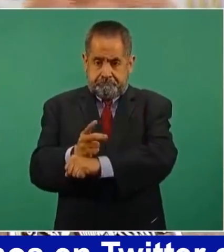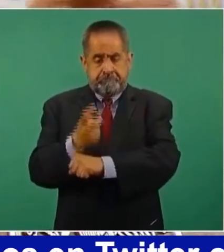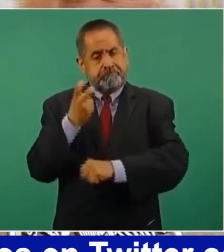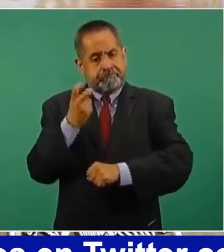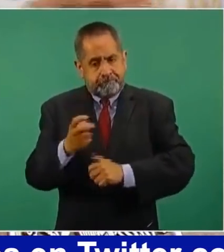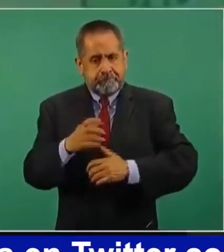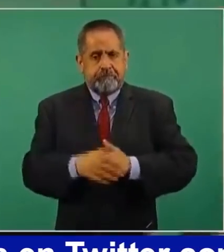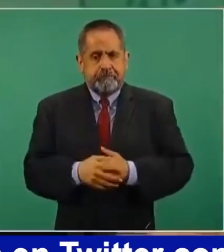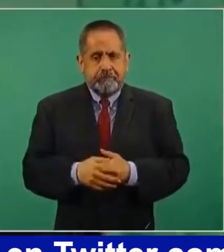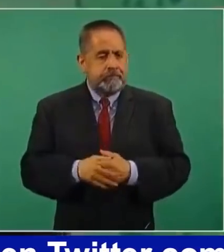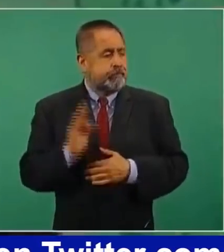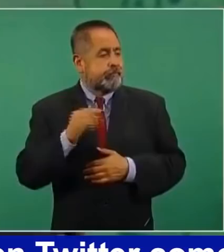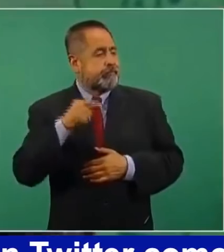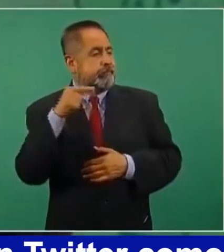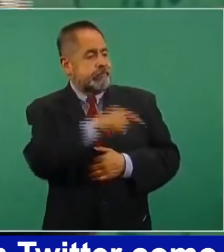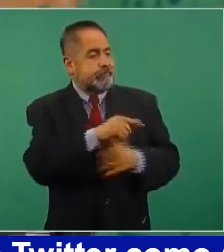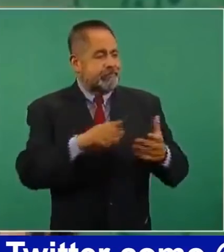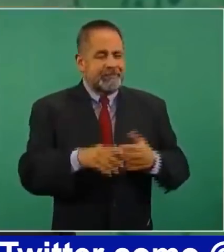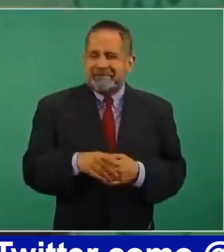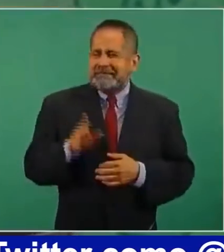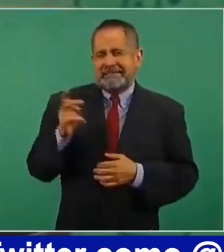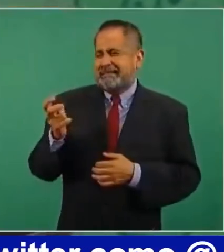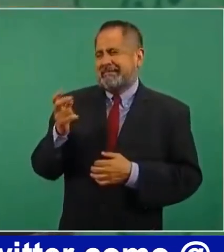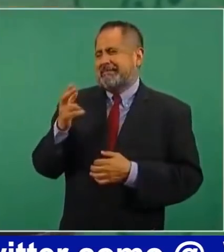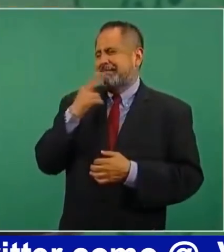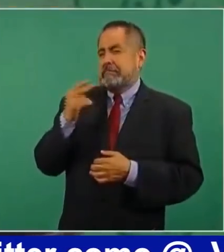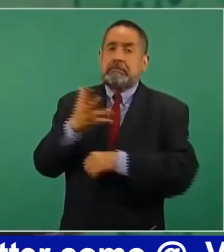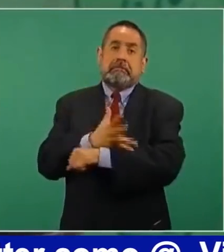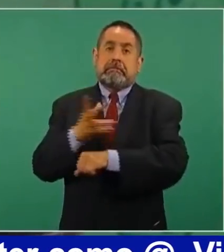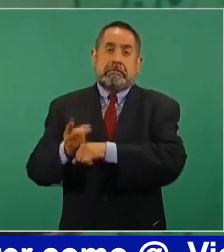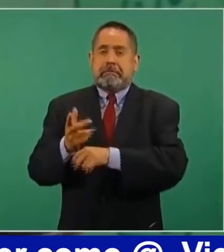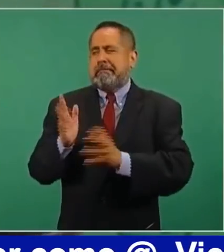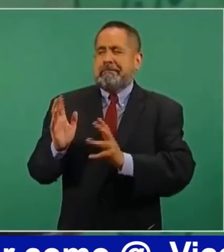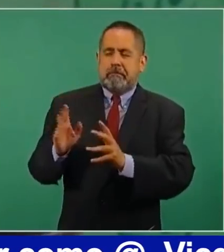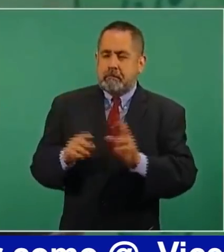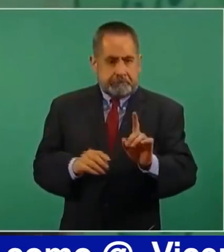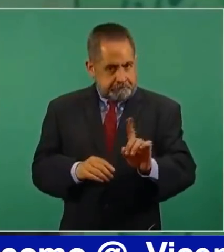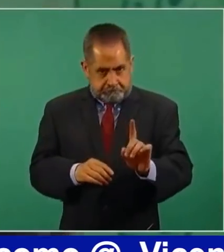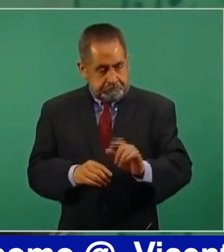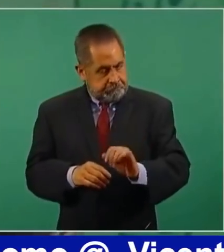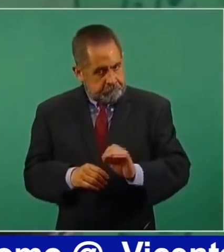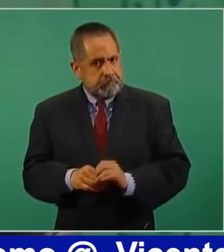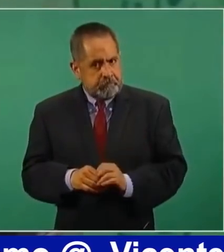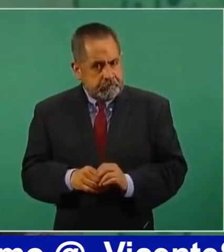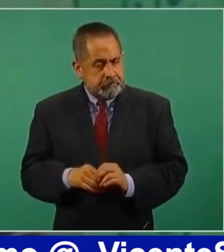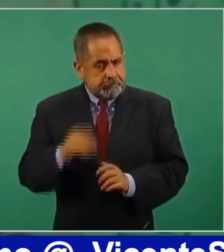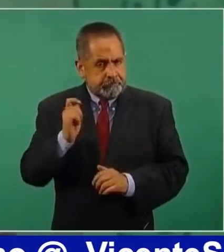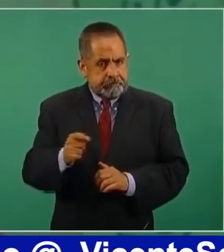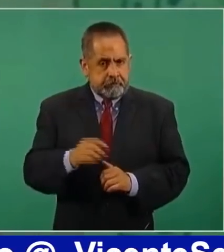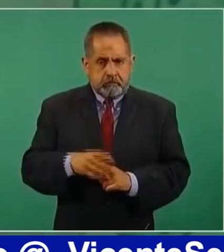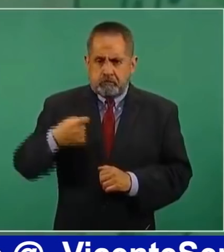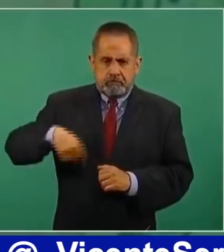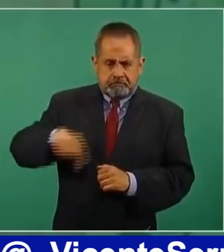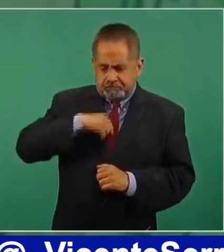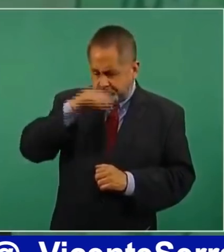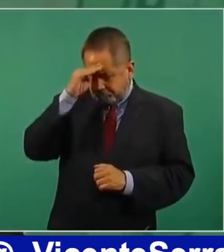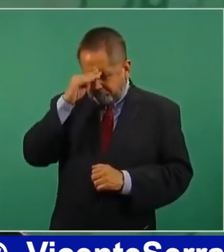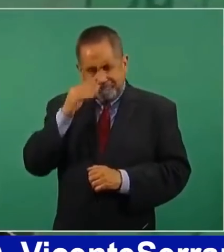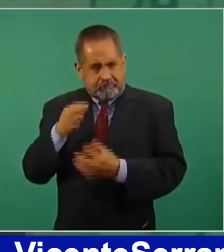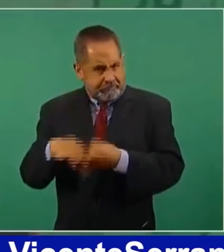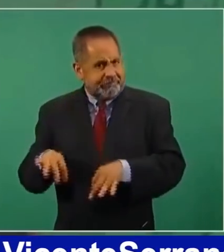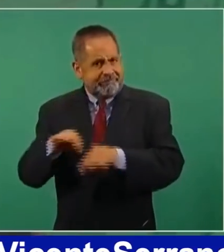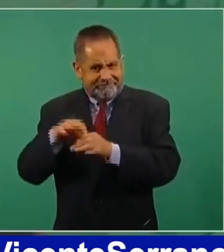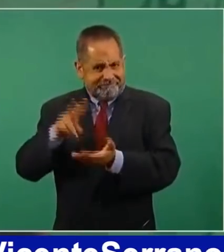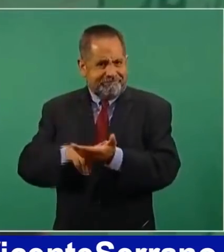que para los tecnócratas no represente nada, pero para nosotros es mucho,